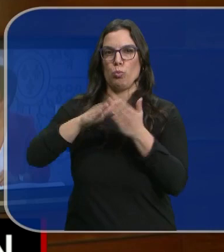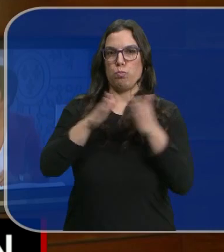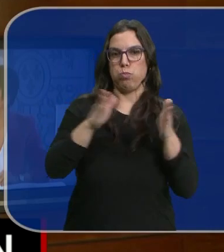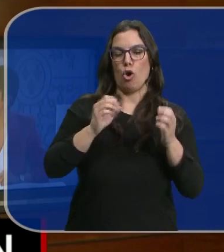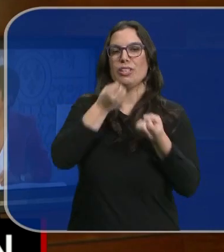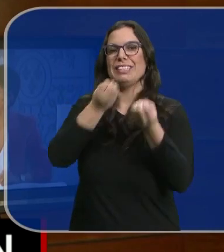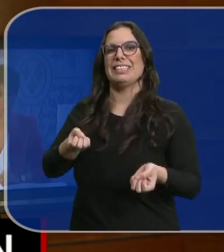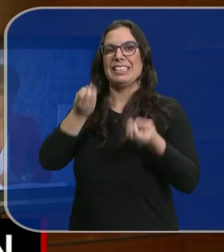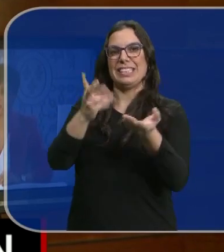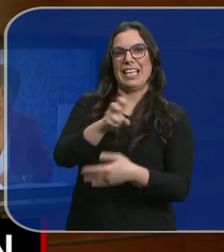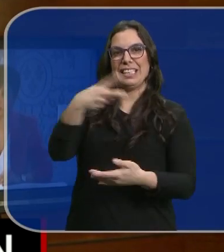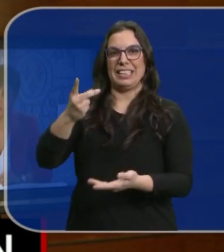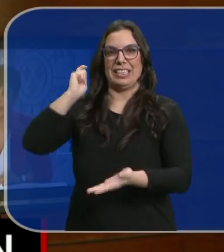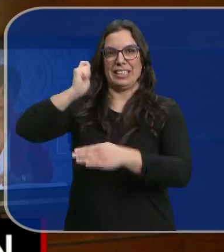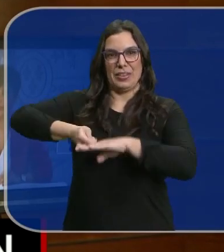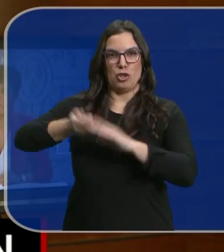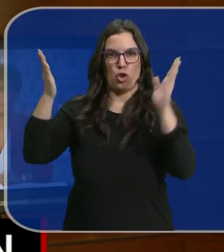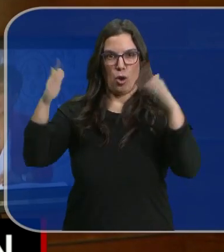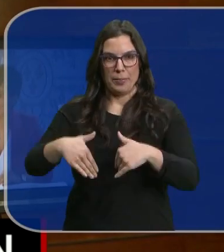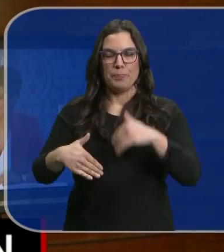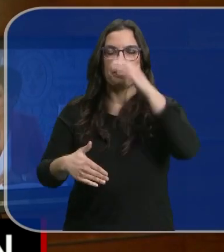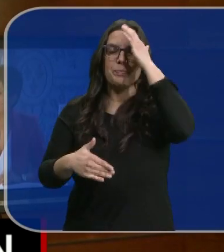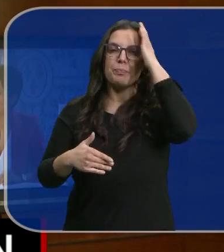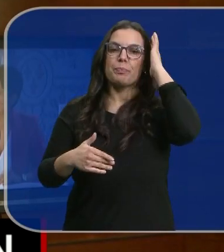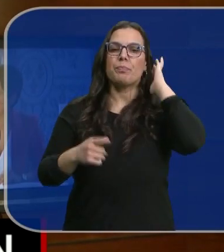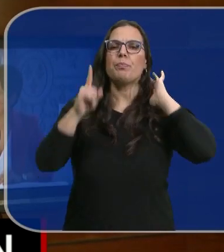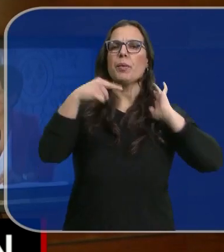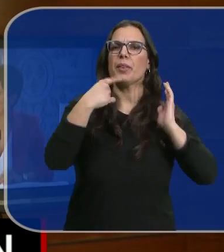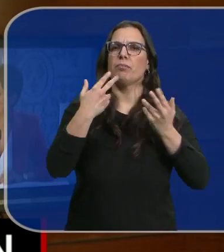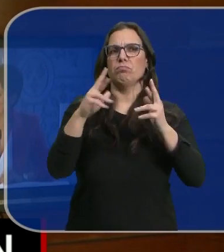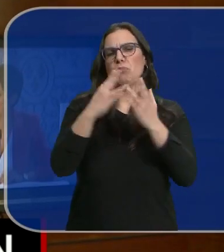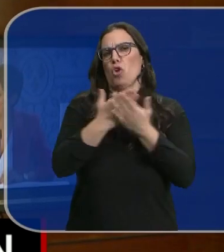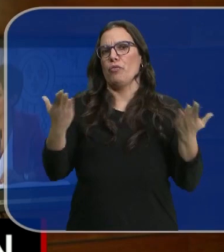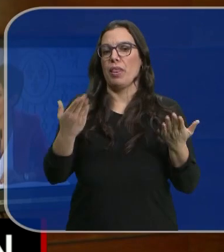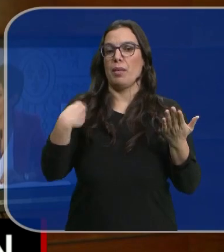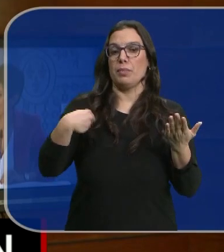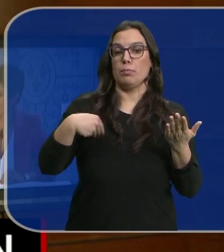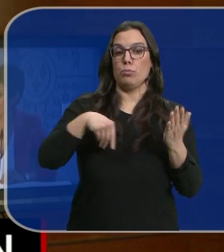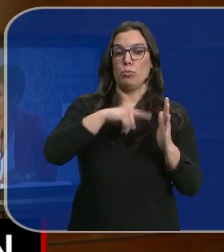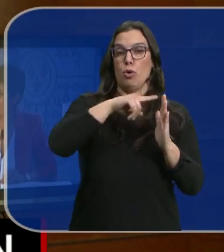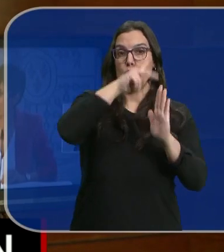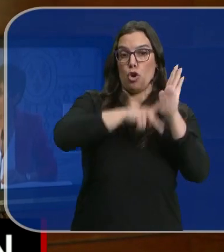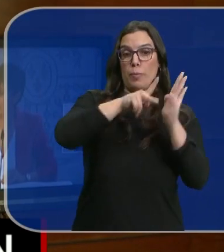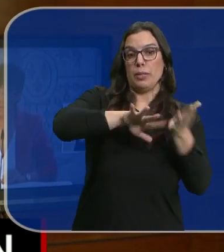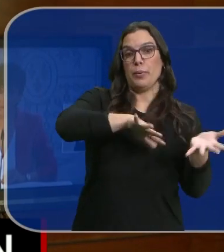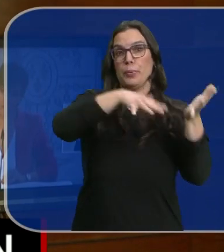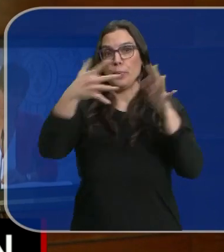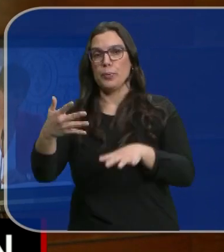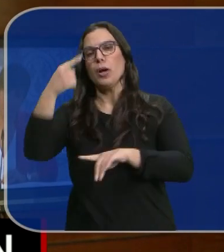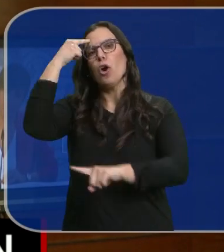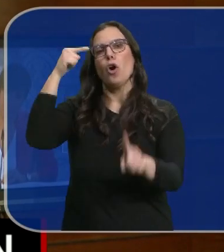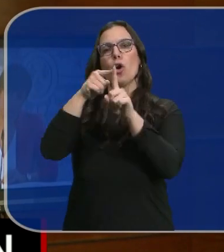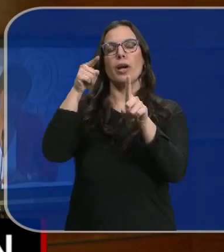existe sentencia, no existe una condena propiamente dicha. Y ha añadido, ha mostrado su confianza en que la aplicación de esta norma persiga el espíritu de tolerancia